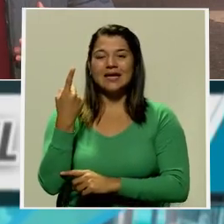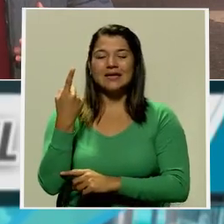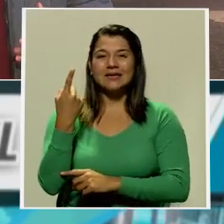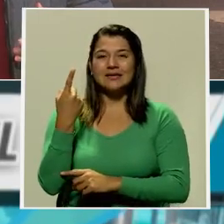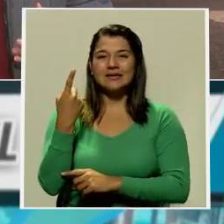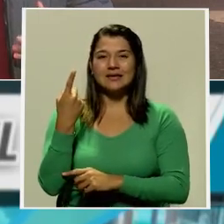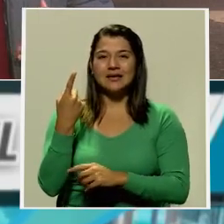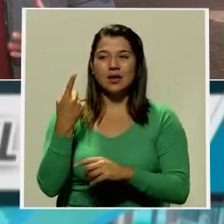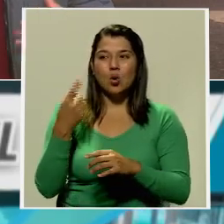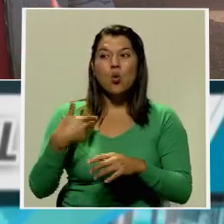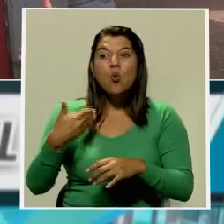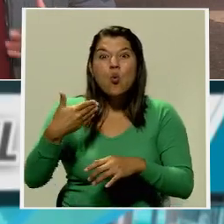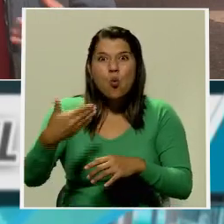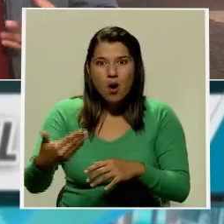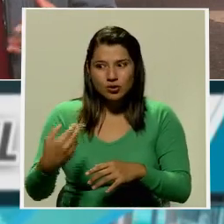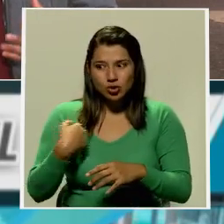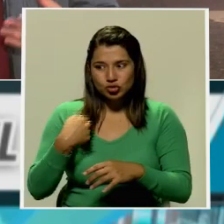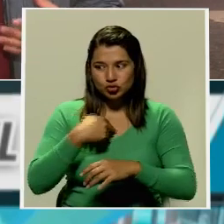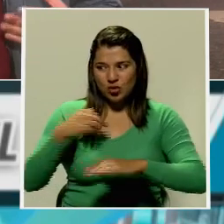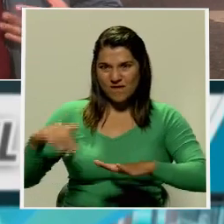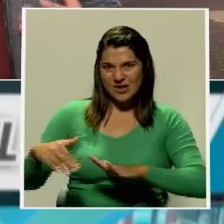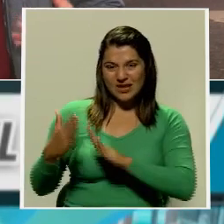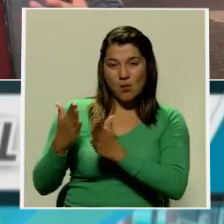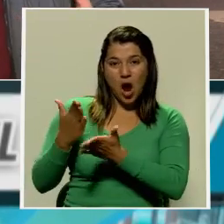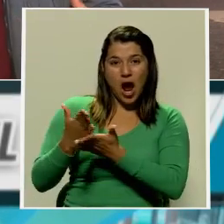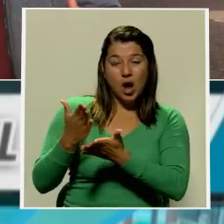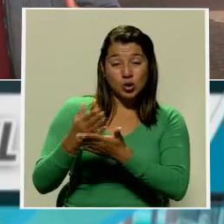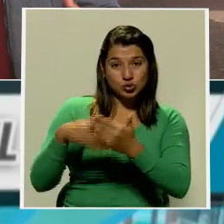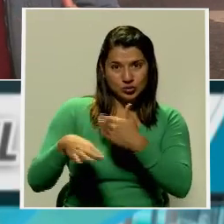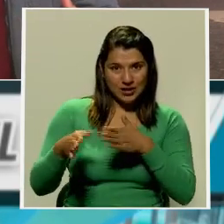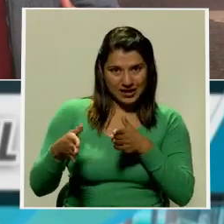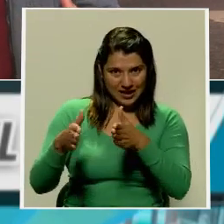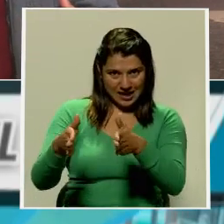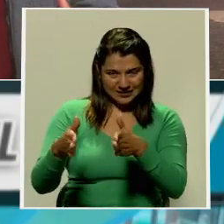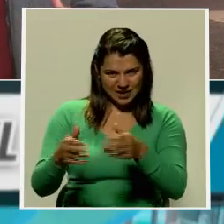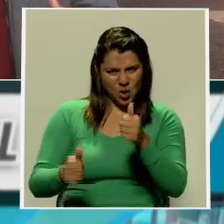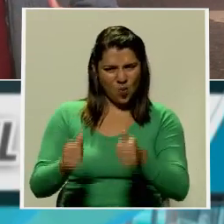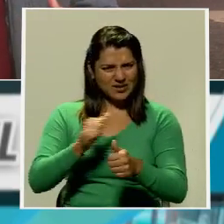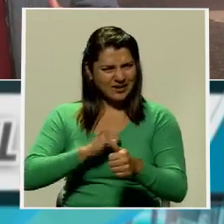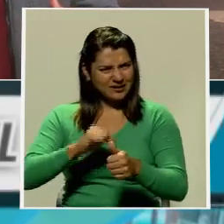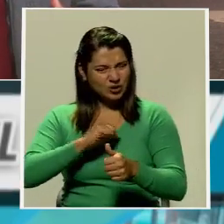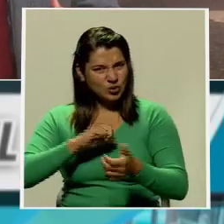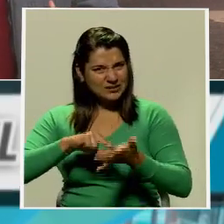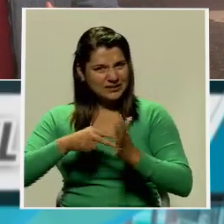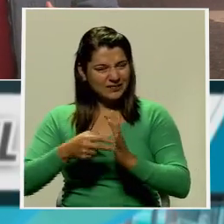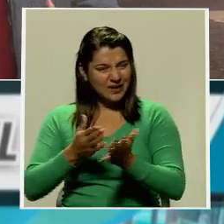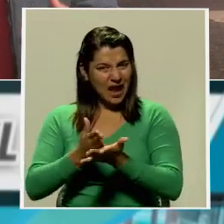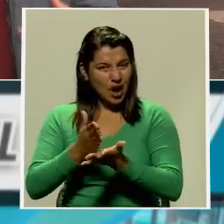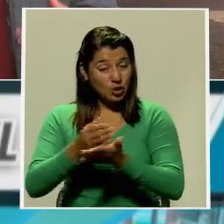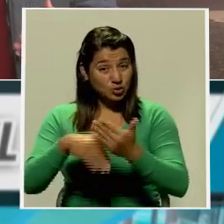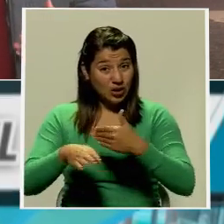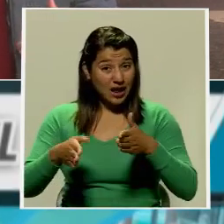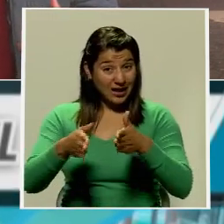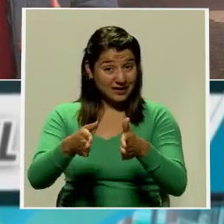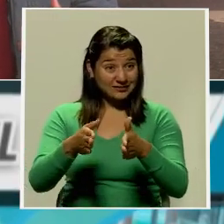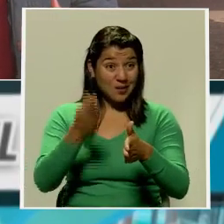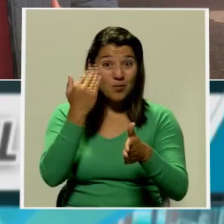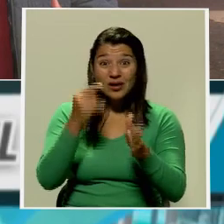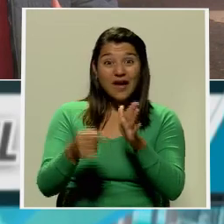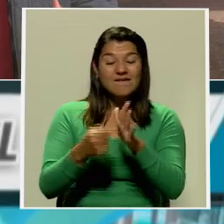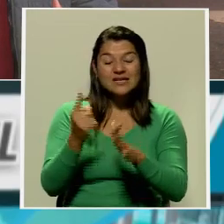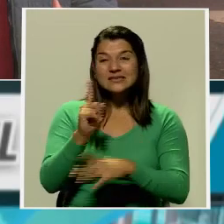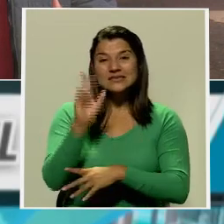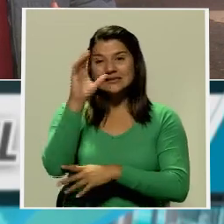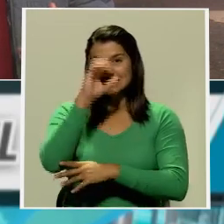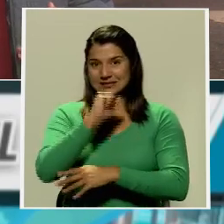de un acoso callejero, o cuál podría ser más bien un acoso callejero, que tal vez no se identificaba tanto, y es por eso que